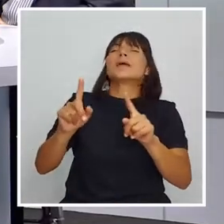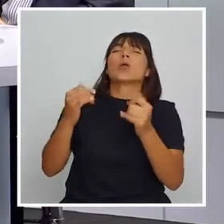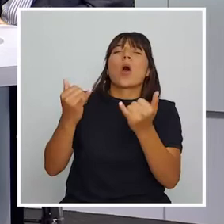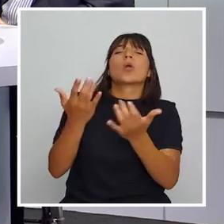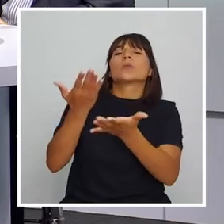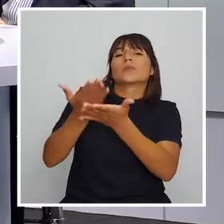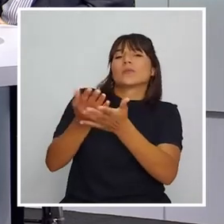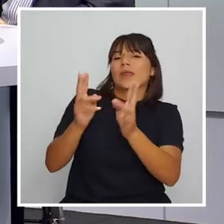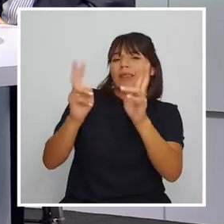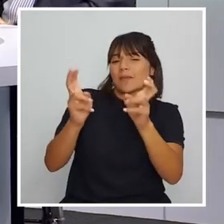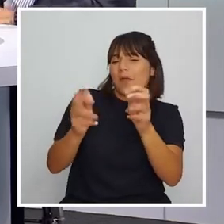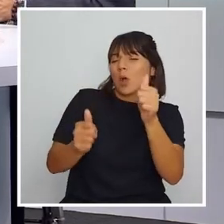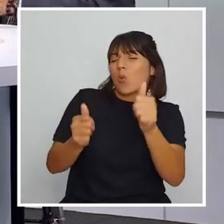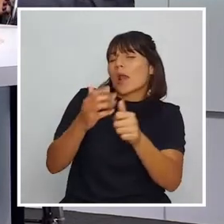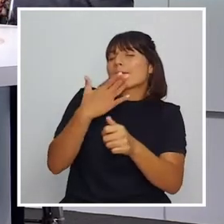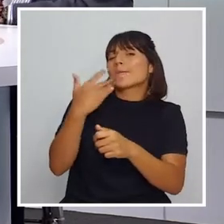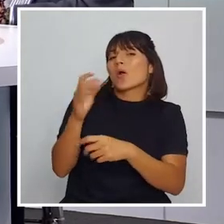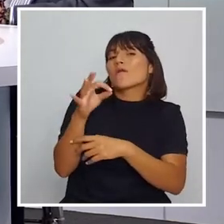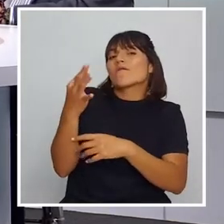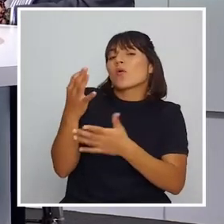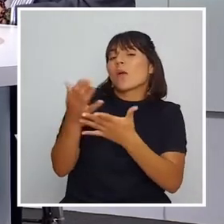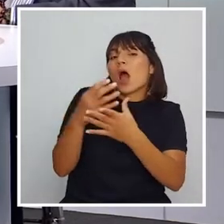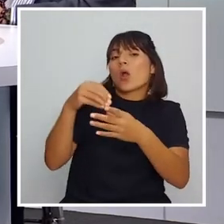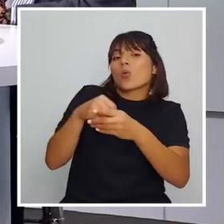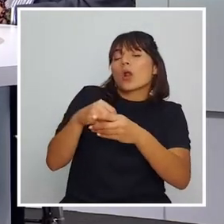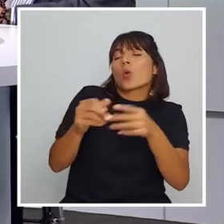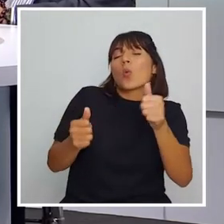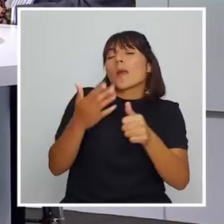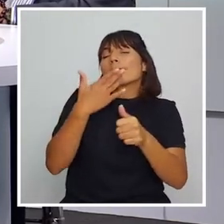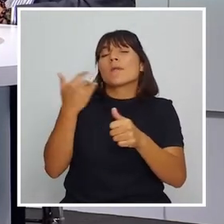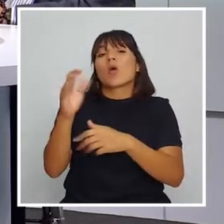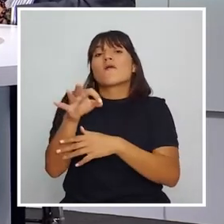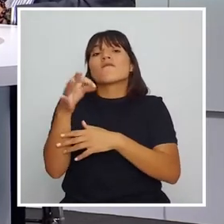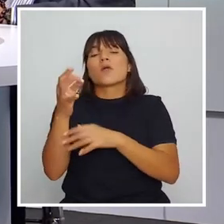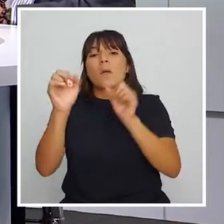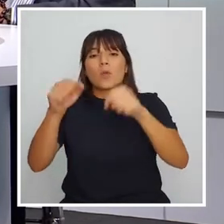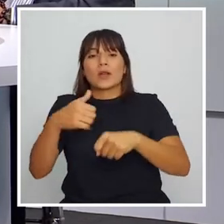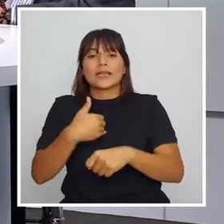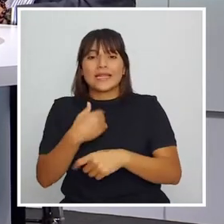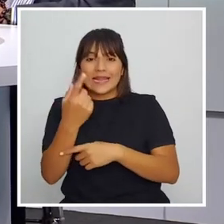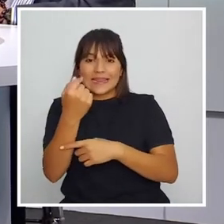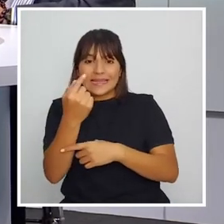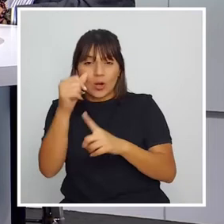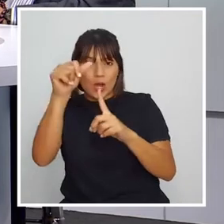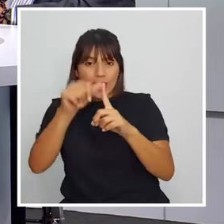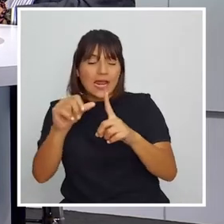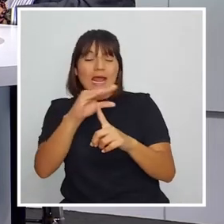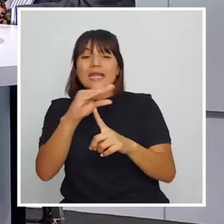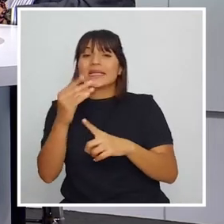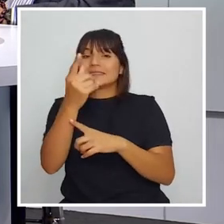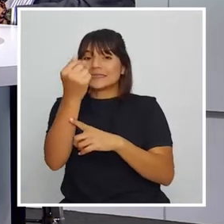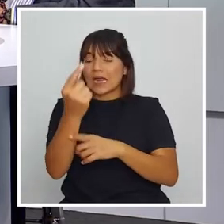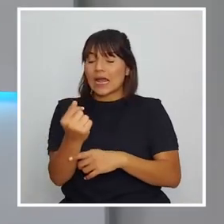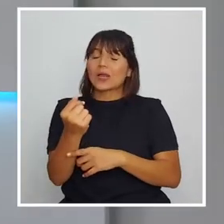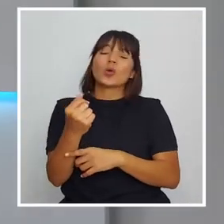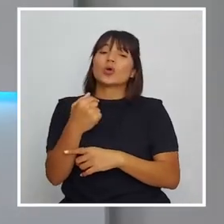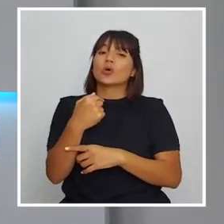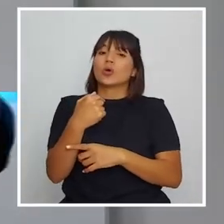tema. ¿Cuál es la mejor manera de ahorrar? ¿Cuál es la mejor manera de tener ese dinero del aguinaldo y de los salarios? Me refiero